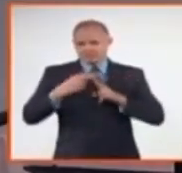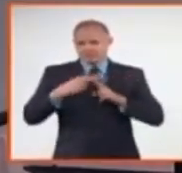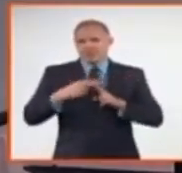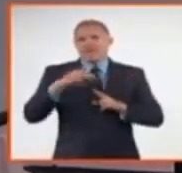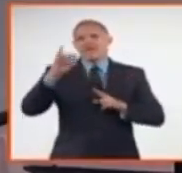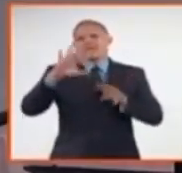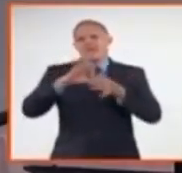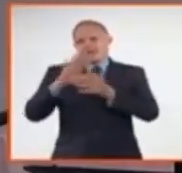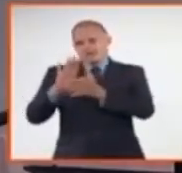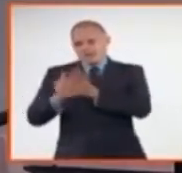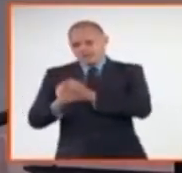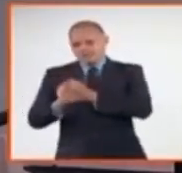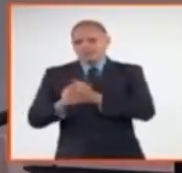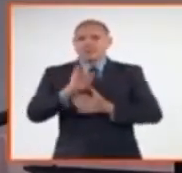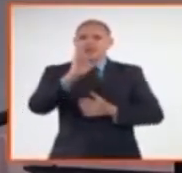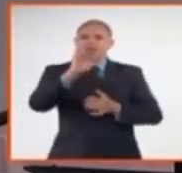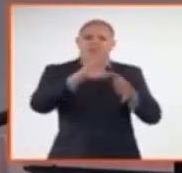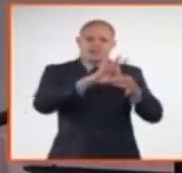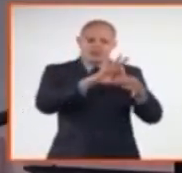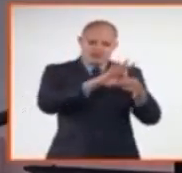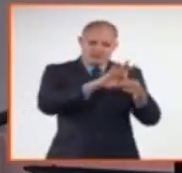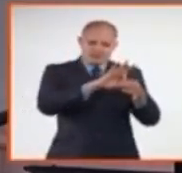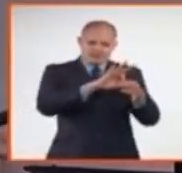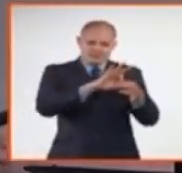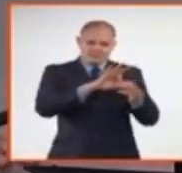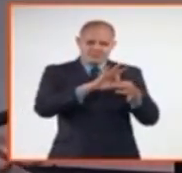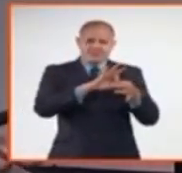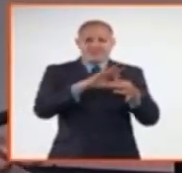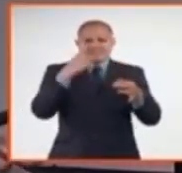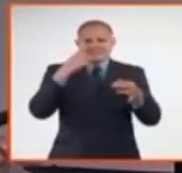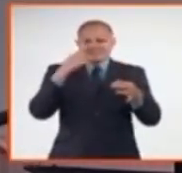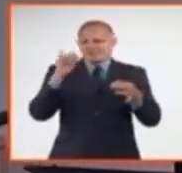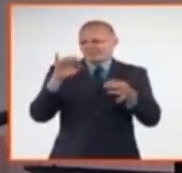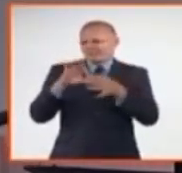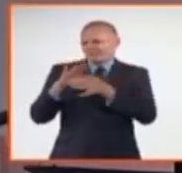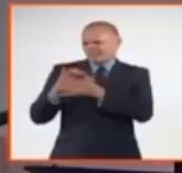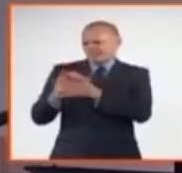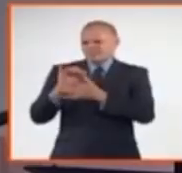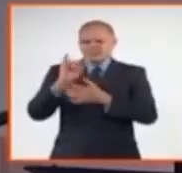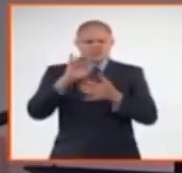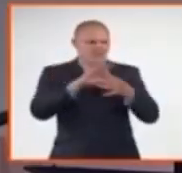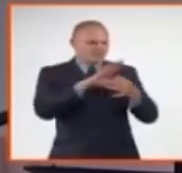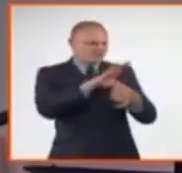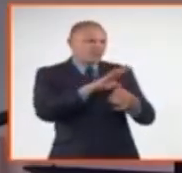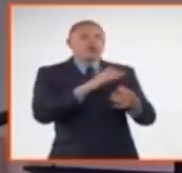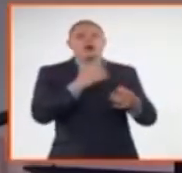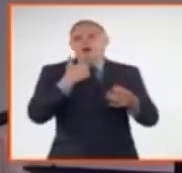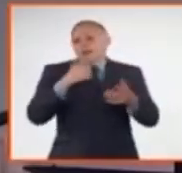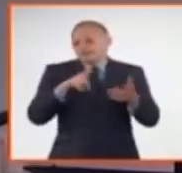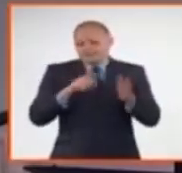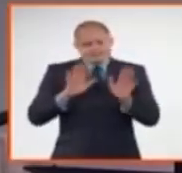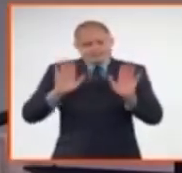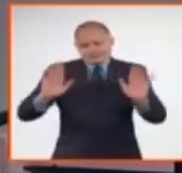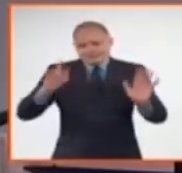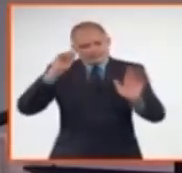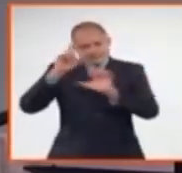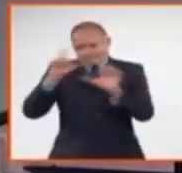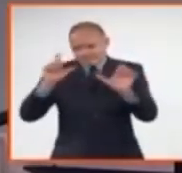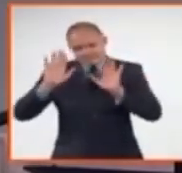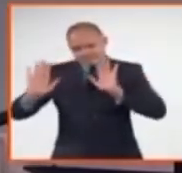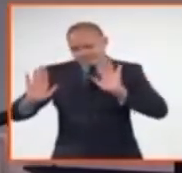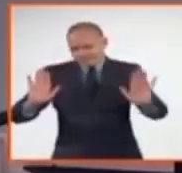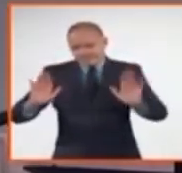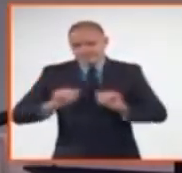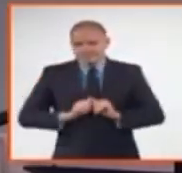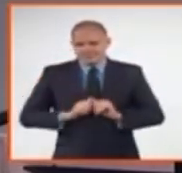países donde también estamos midiendo en convalecientes la idea y están apreciando que aúnan individuos de estas otras